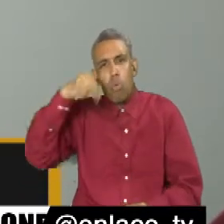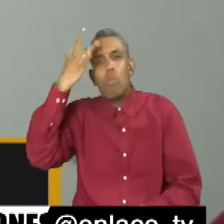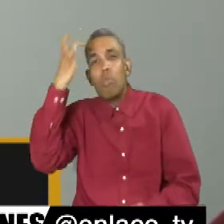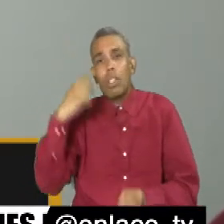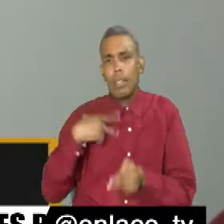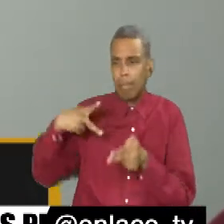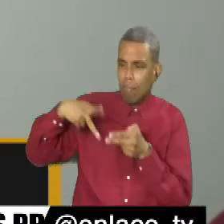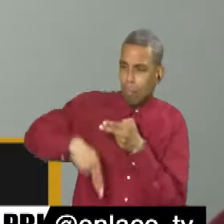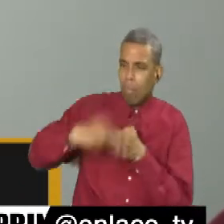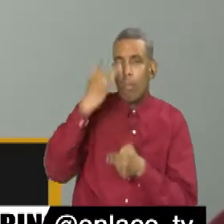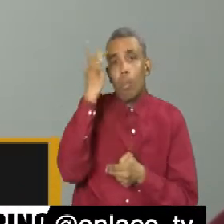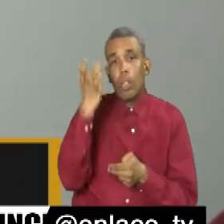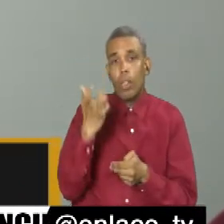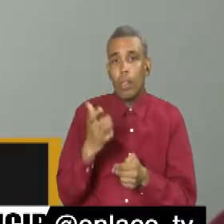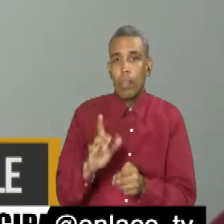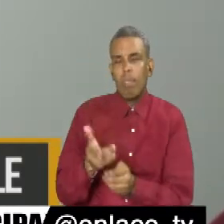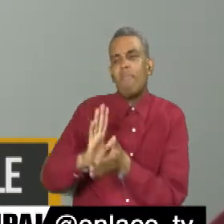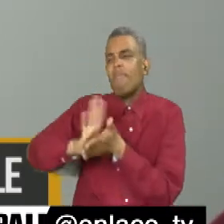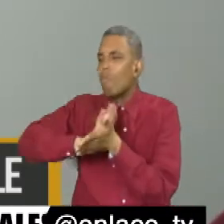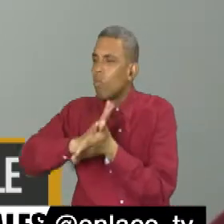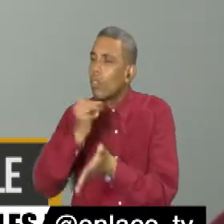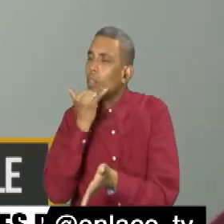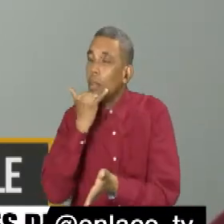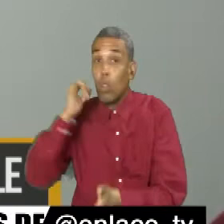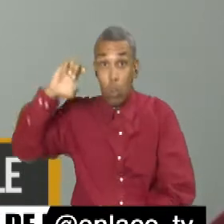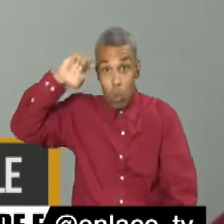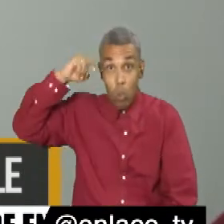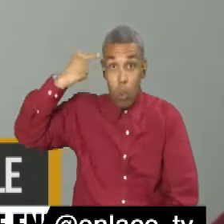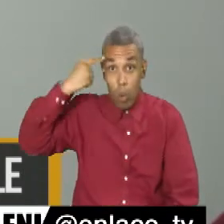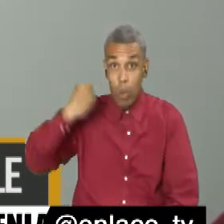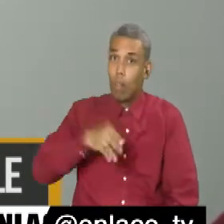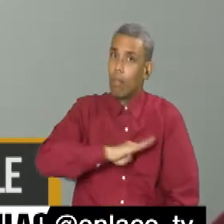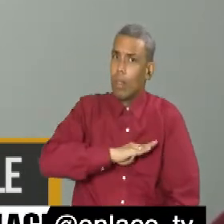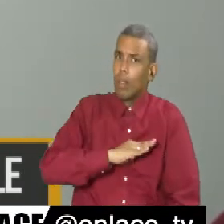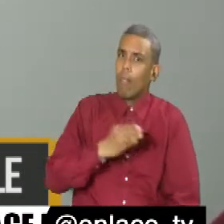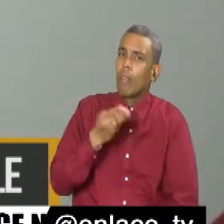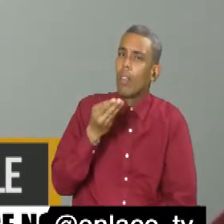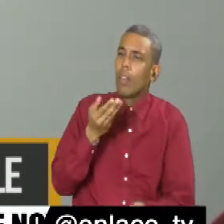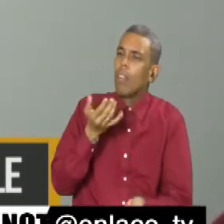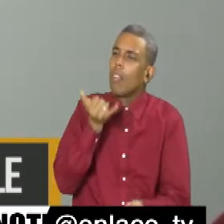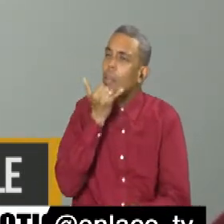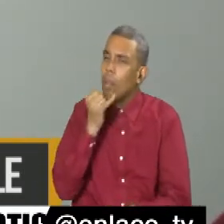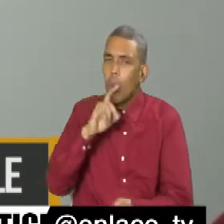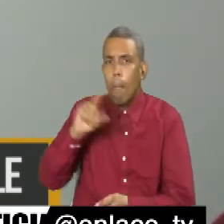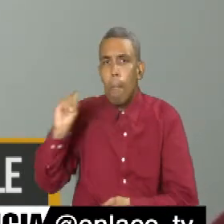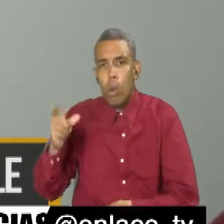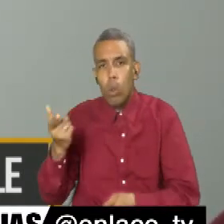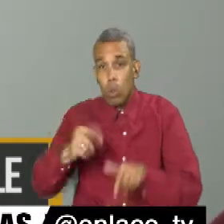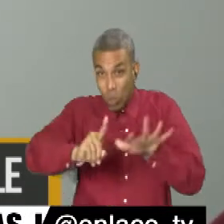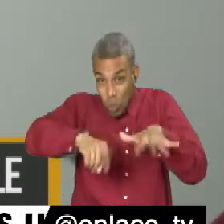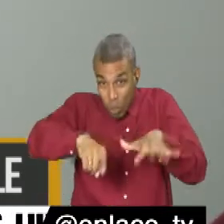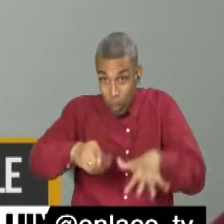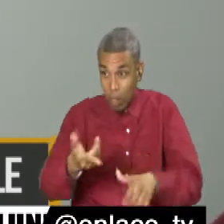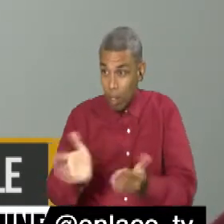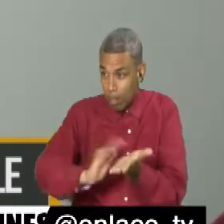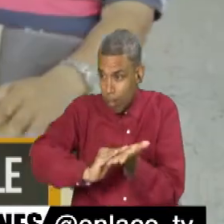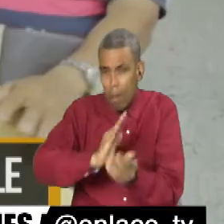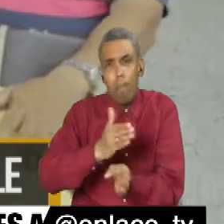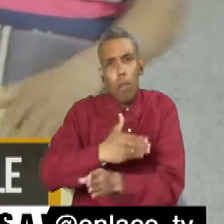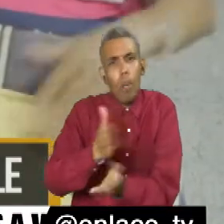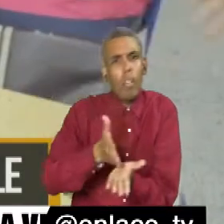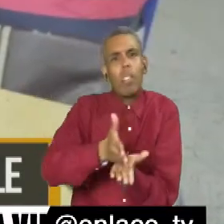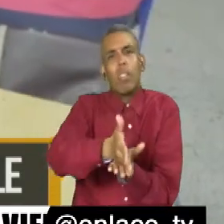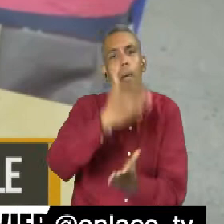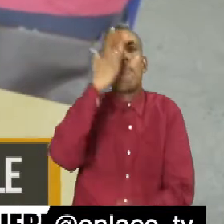Que nos informen, porque luego de haber pasado 6 meses no hemos hecho nada para poder superar esta situación.